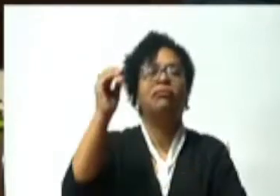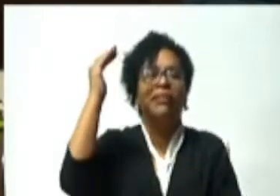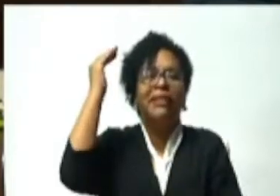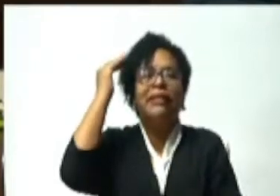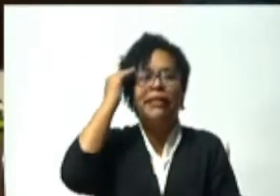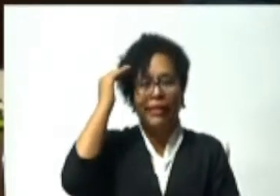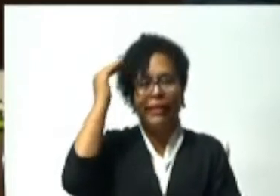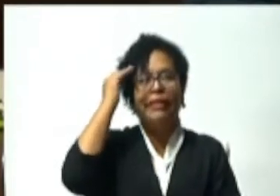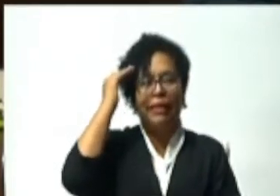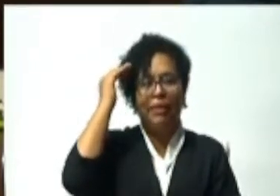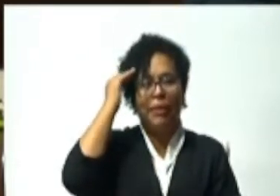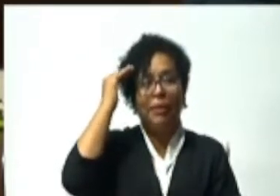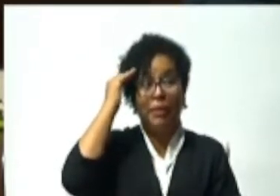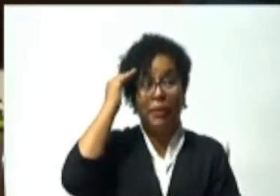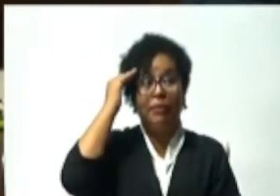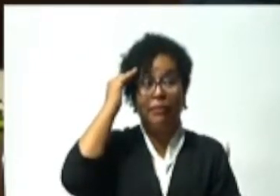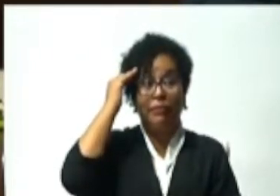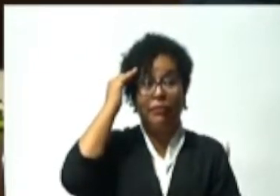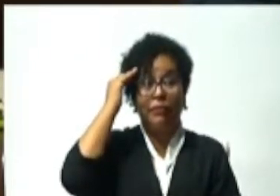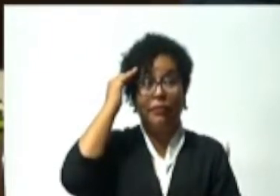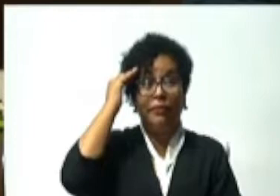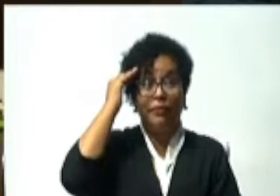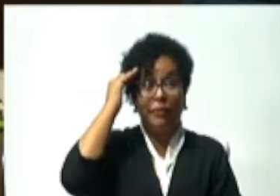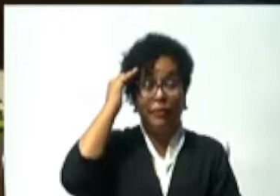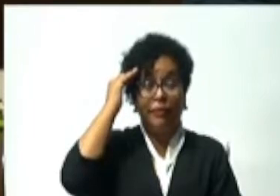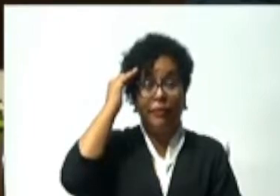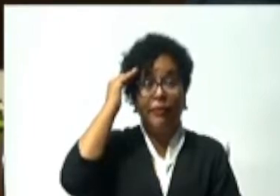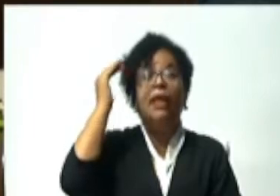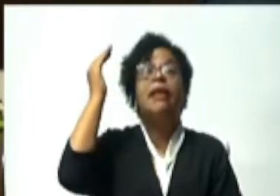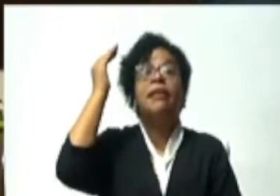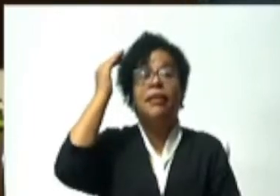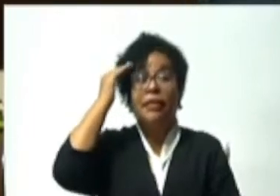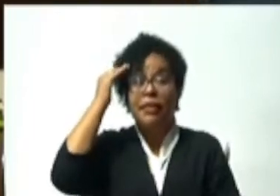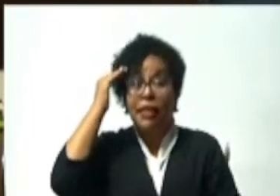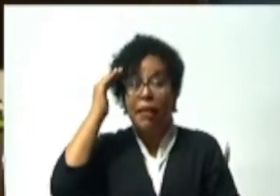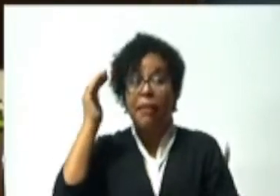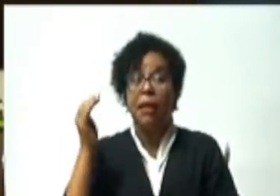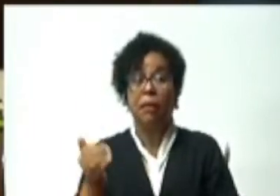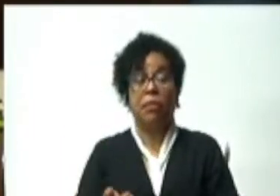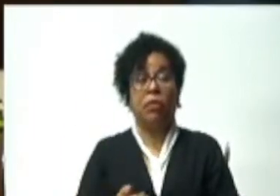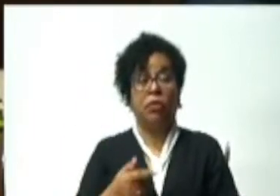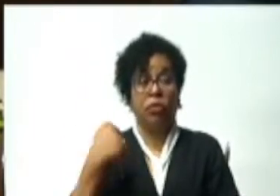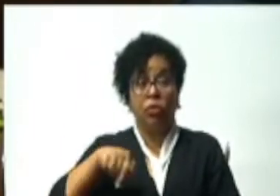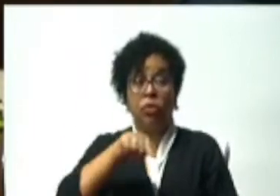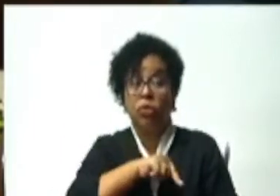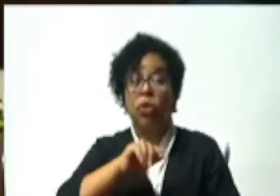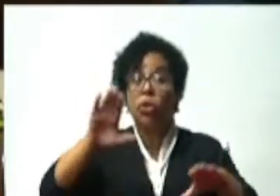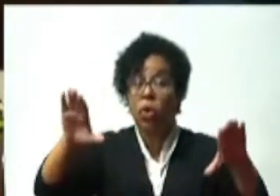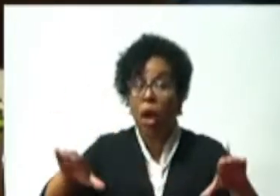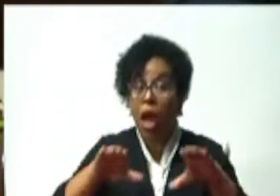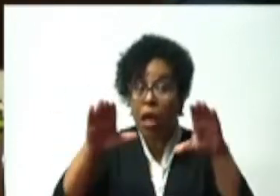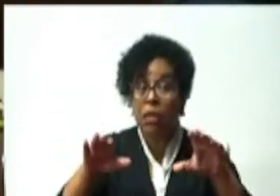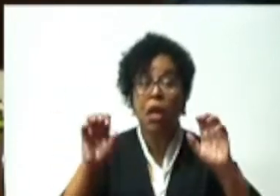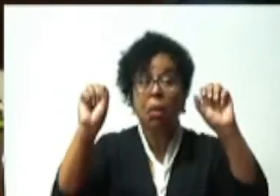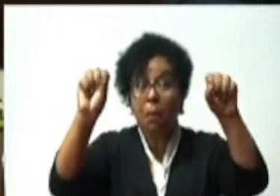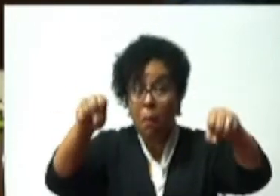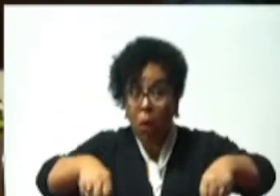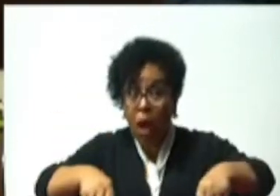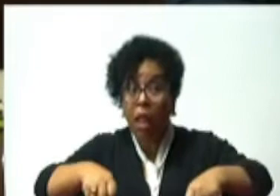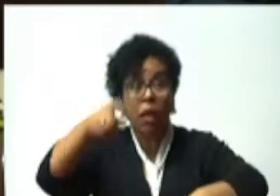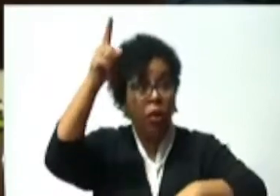Y conocemos también el alcance de lo que podemos y no podemos hacer. Y lo que nos manda este librito.